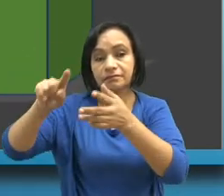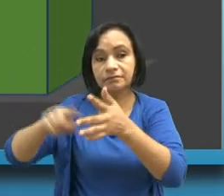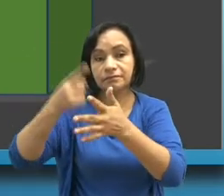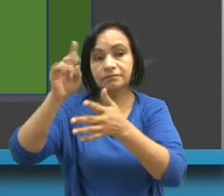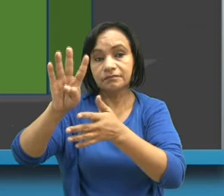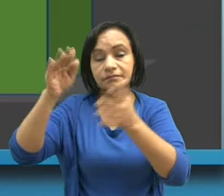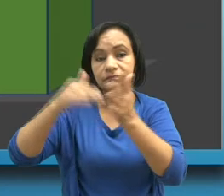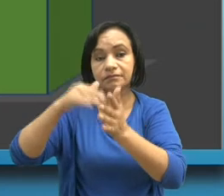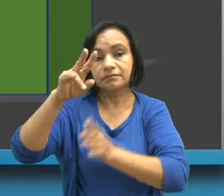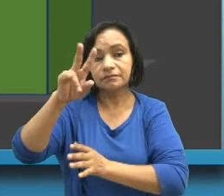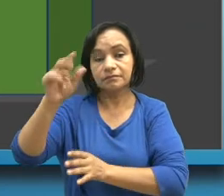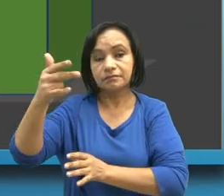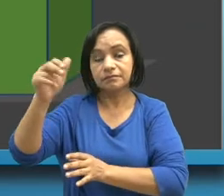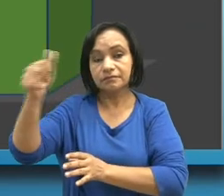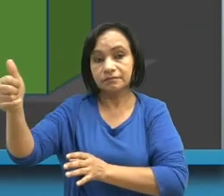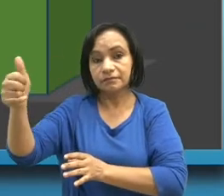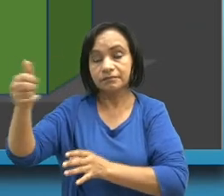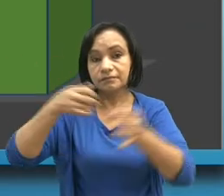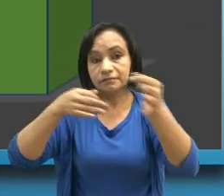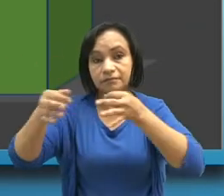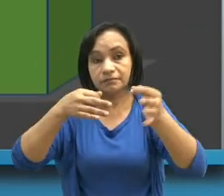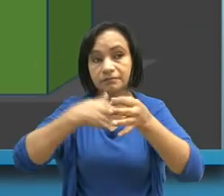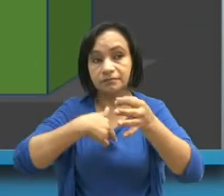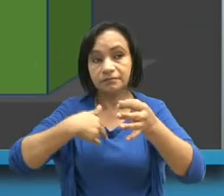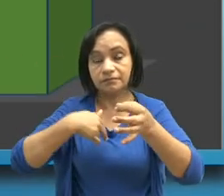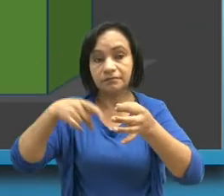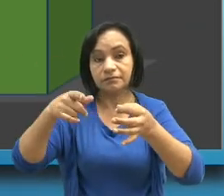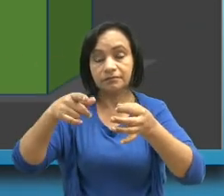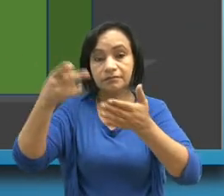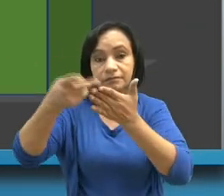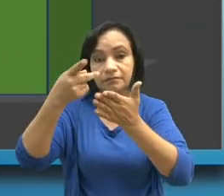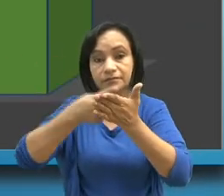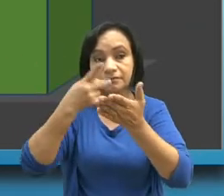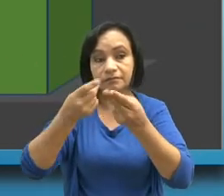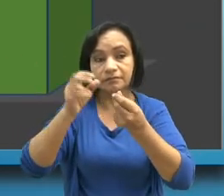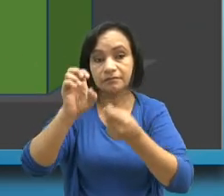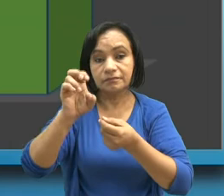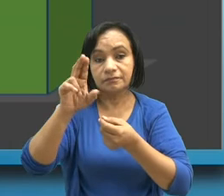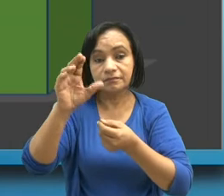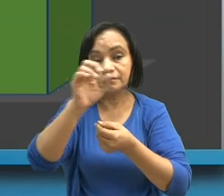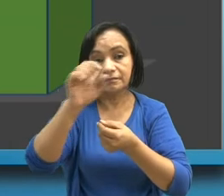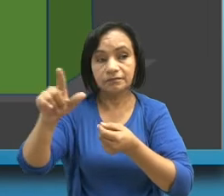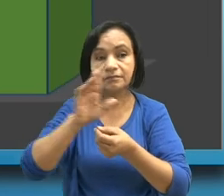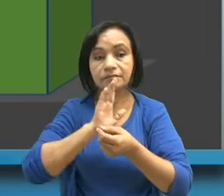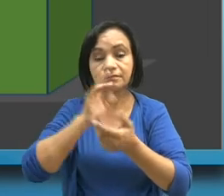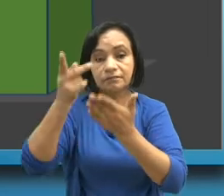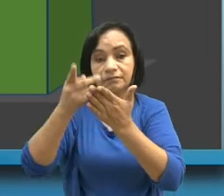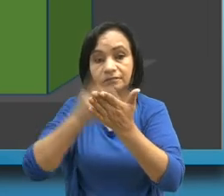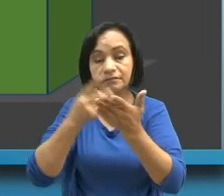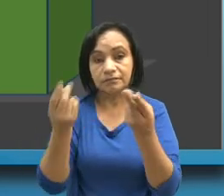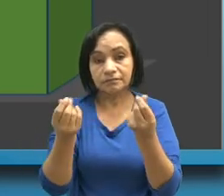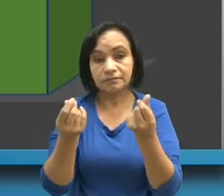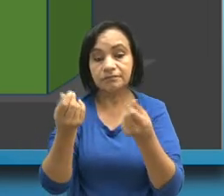de 4.286 millones. Aquí hago una aclaración que cuando nosotros hablamos de nuestro presupuesto de la República, hablamos de un presupuesto de